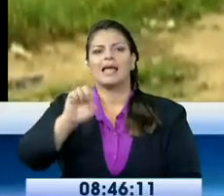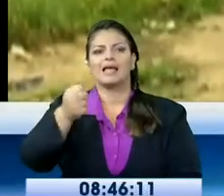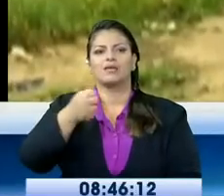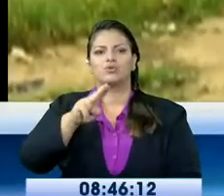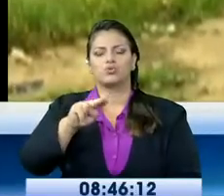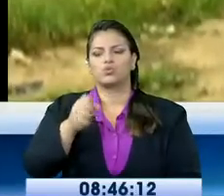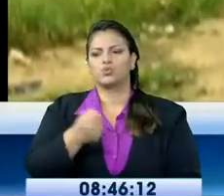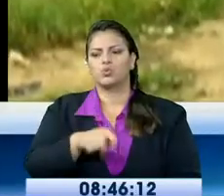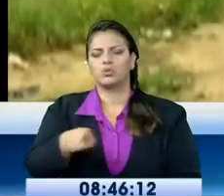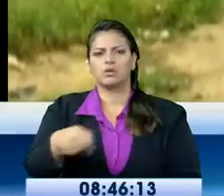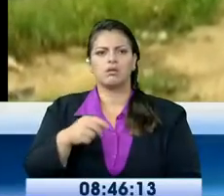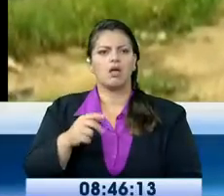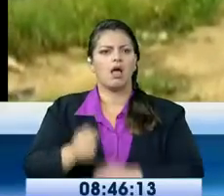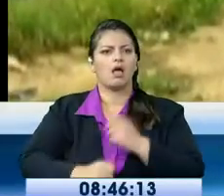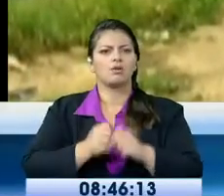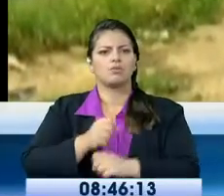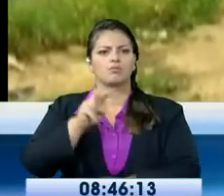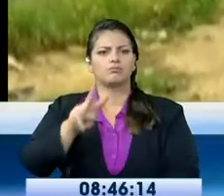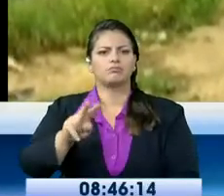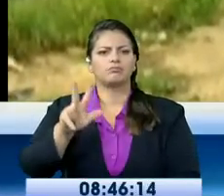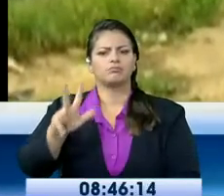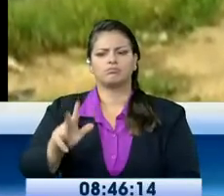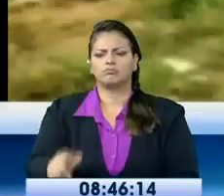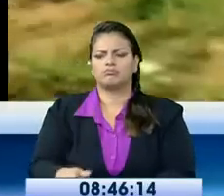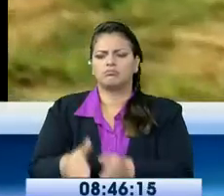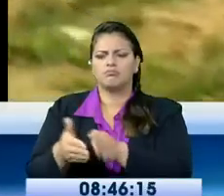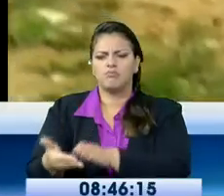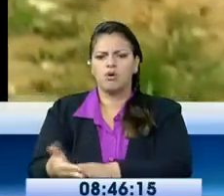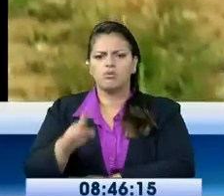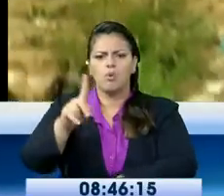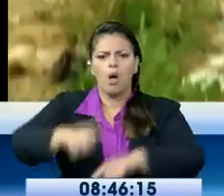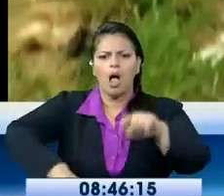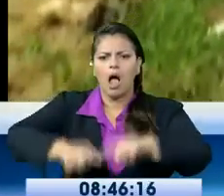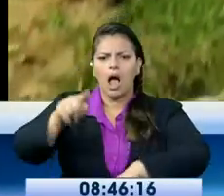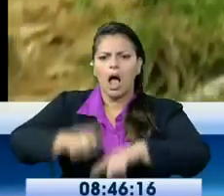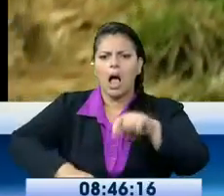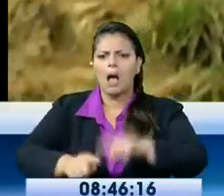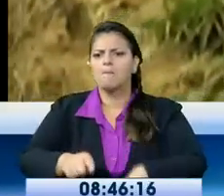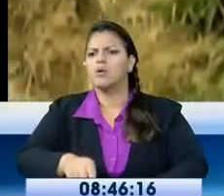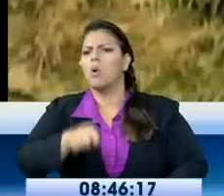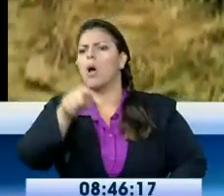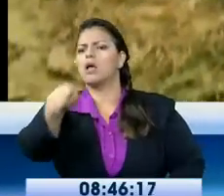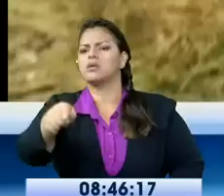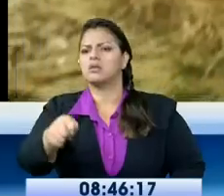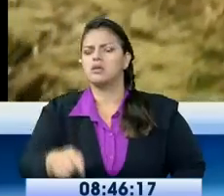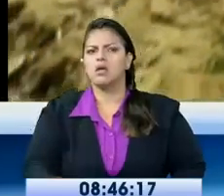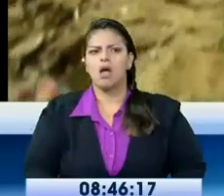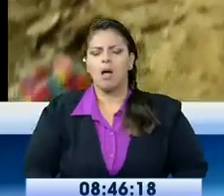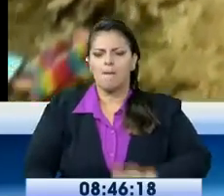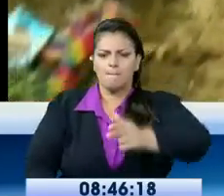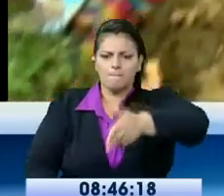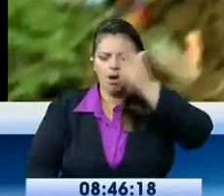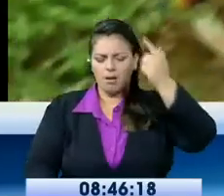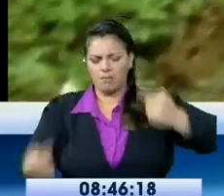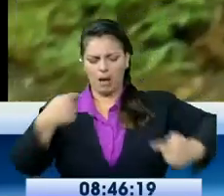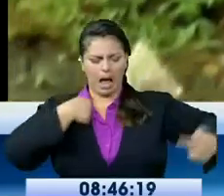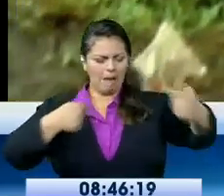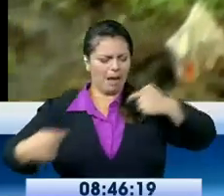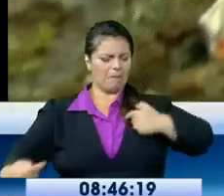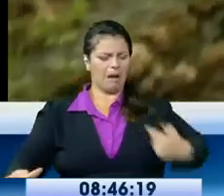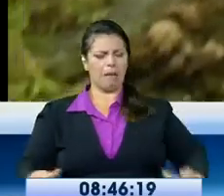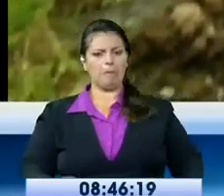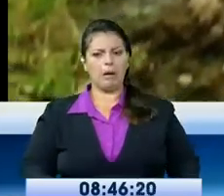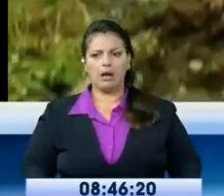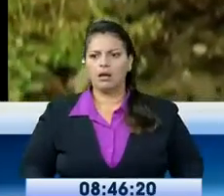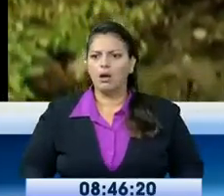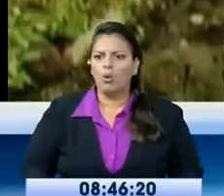pocos metros un amigo con varias heridas de armas de fuego y su hermano estaba más adelante afortunadamente ileso. De ellos Jesús Palacio estaba